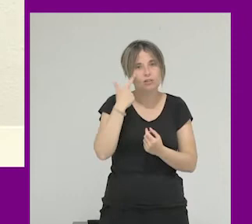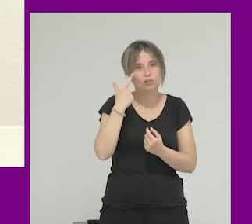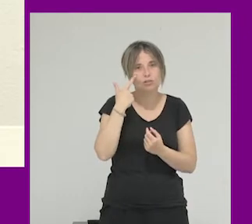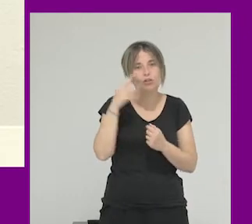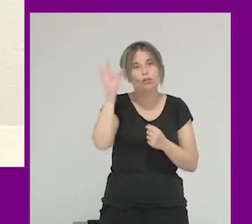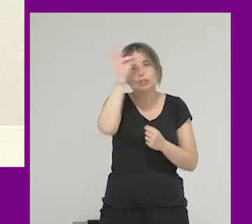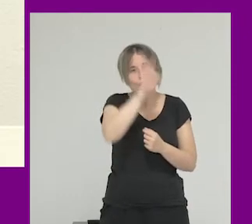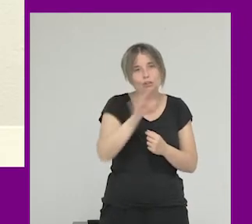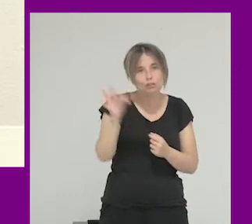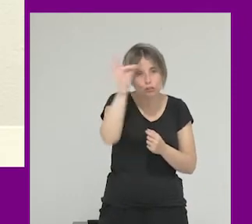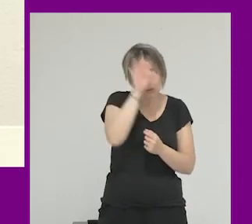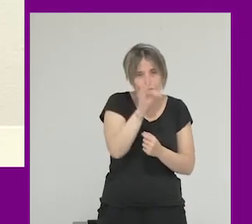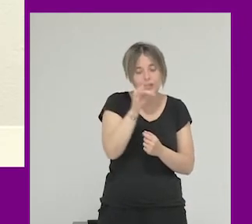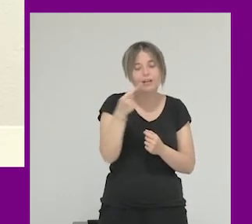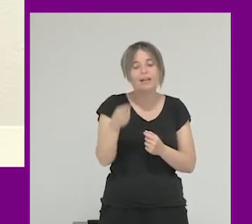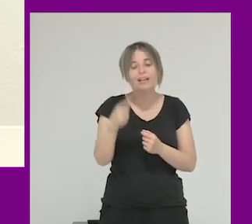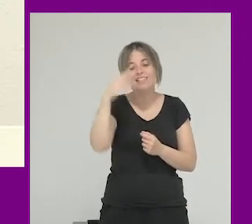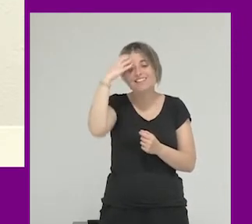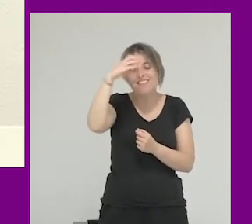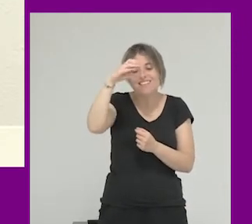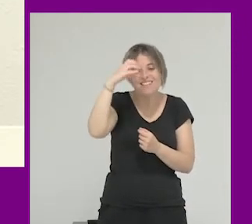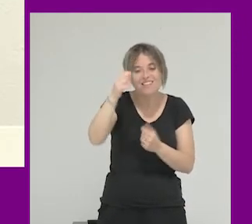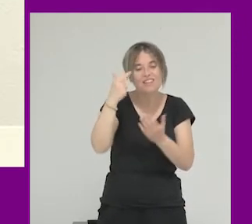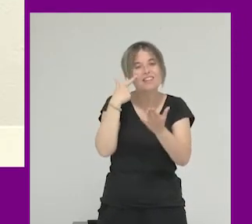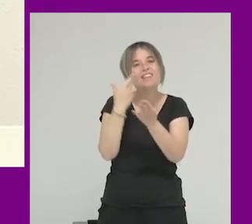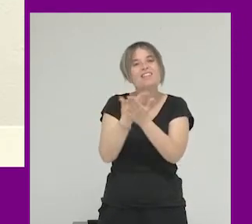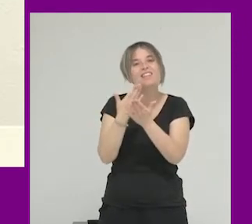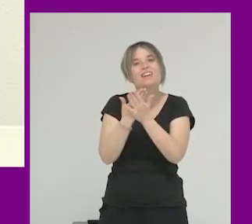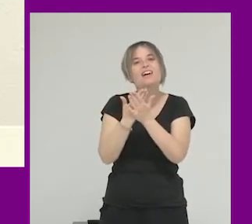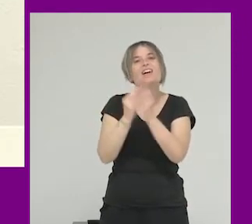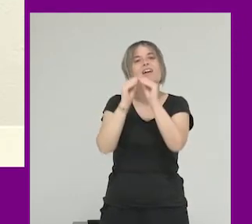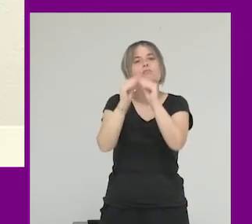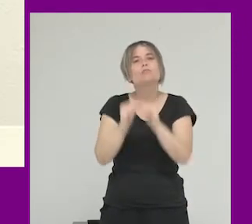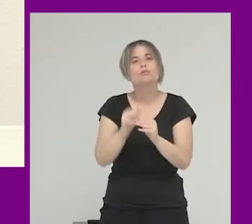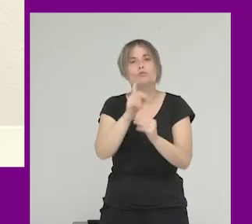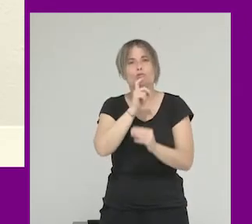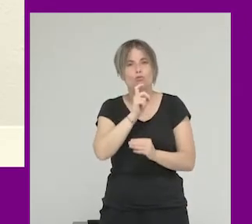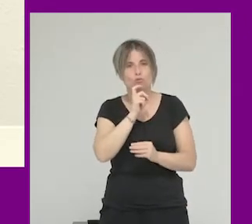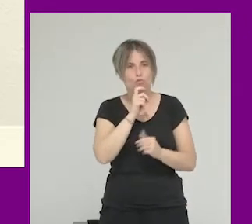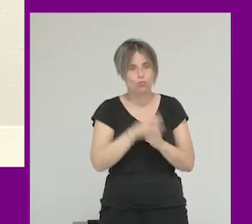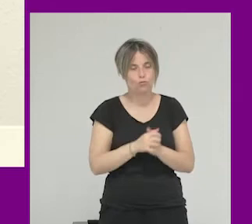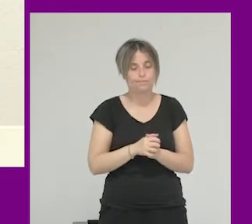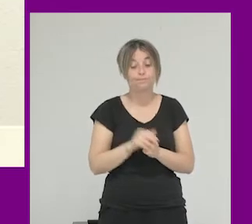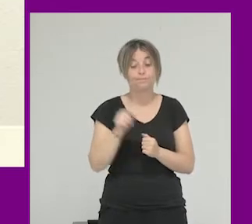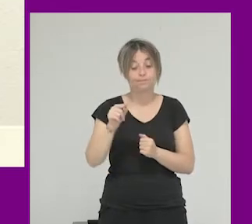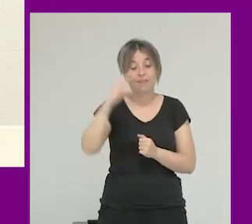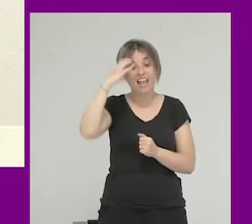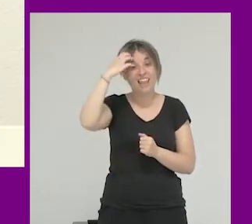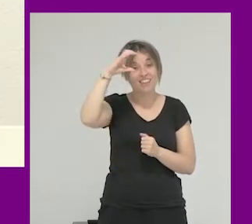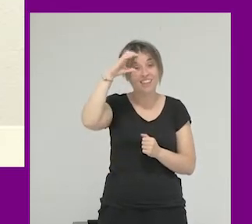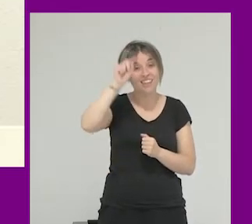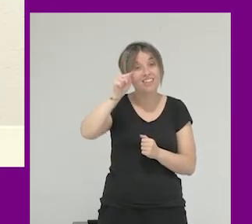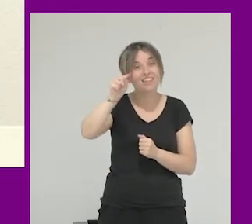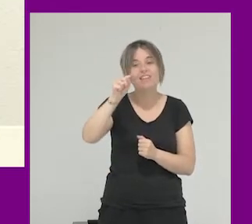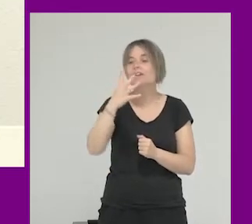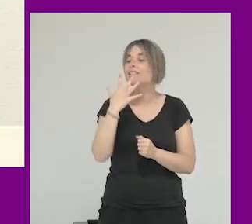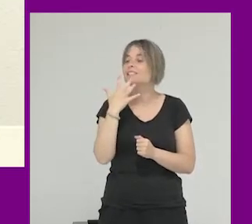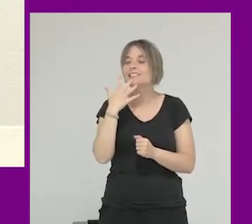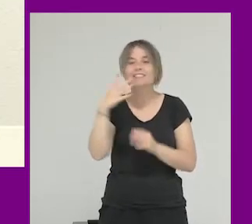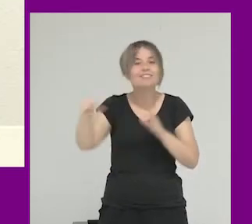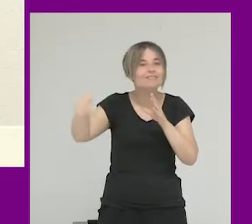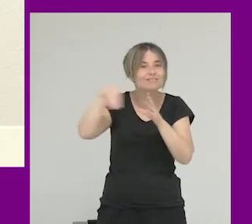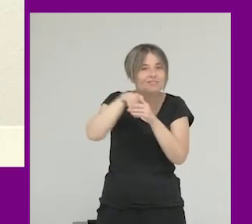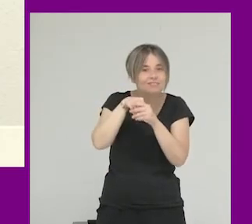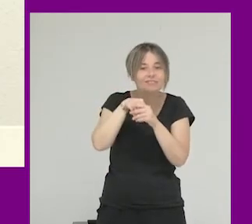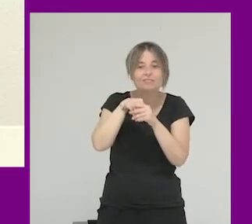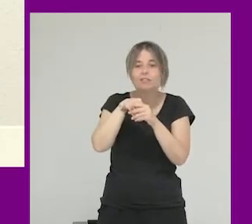esas teorías y esa ciencia cómo se va a desarrollar. Esa ciencia, si no incorpora a